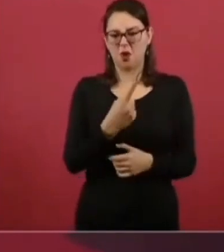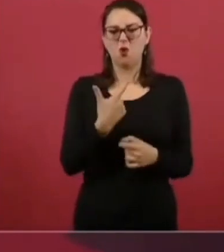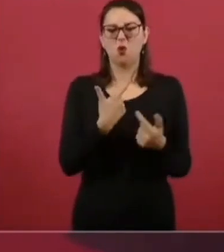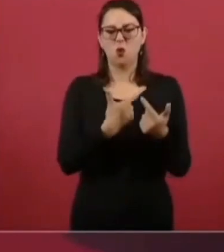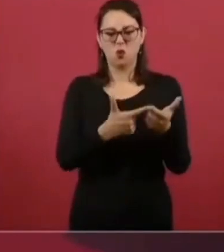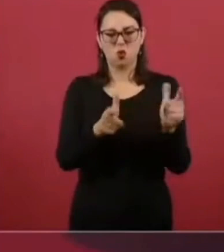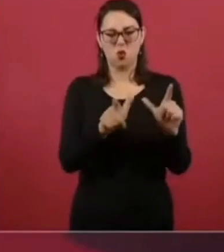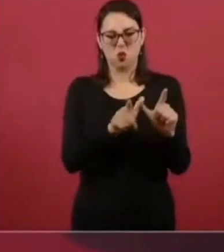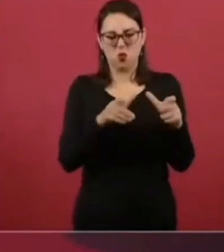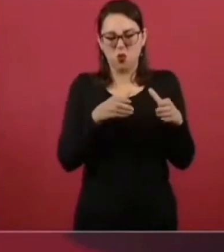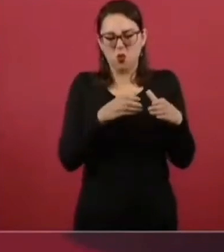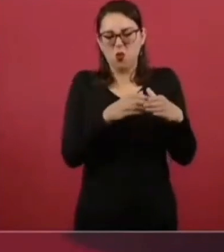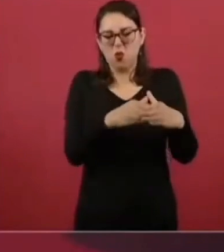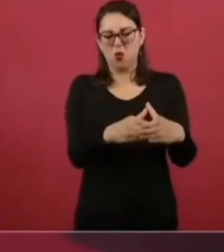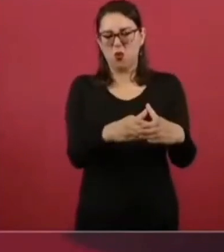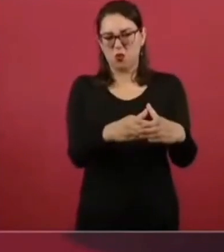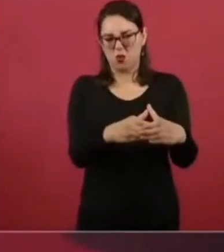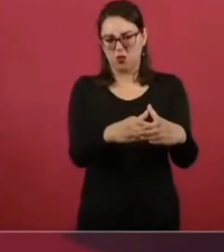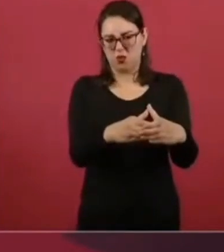Que lo usan